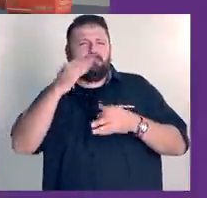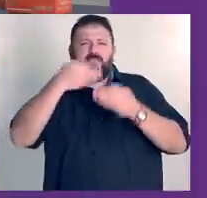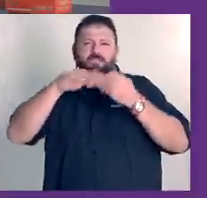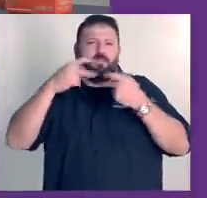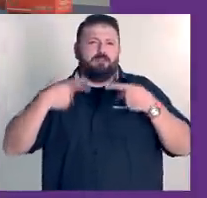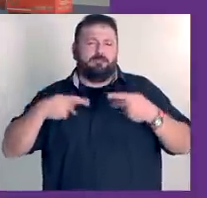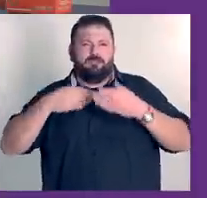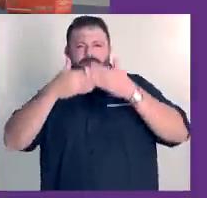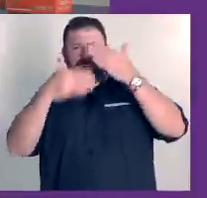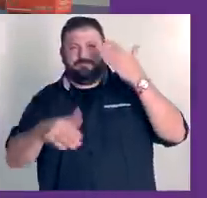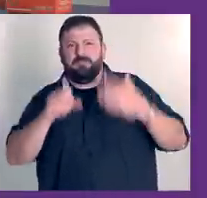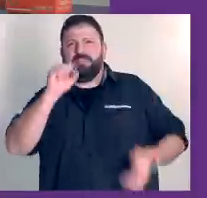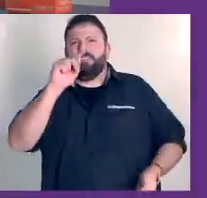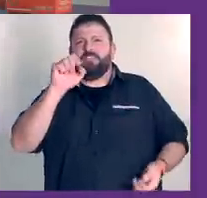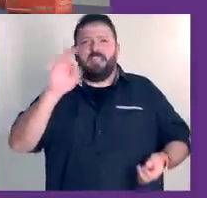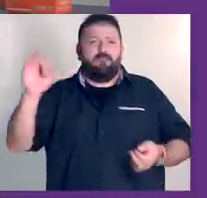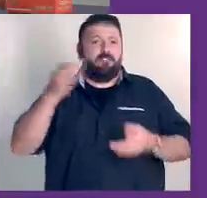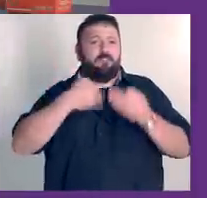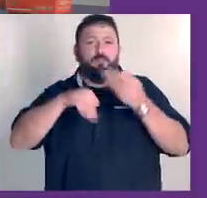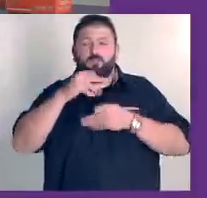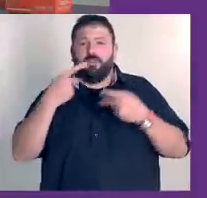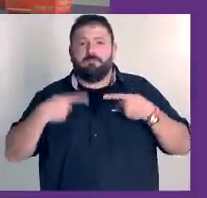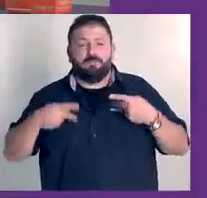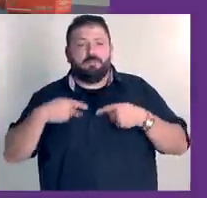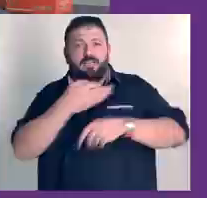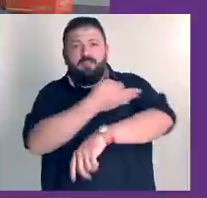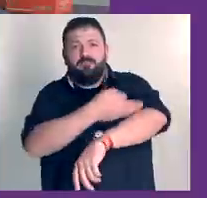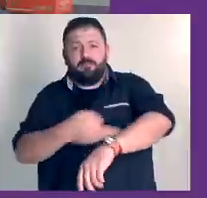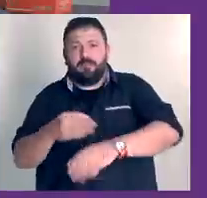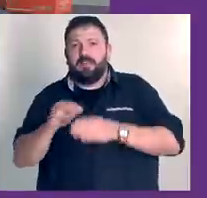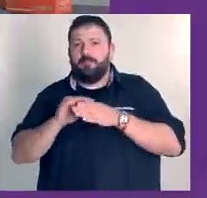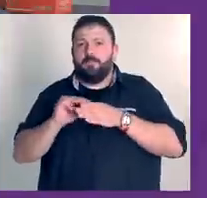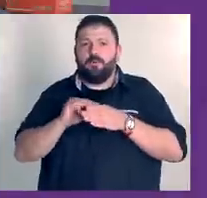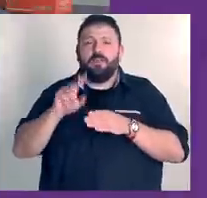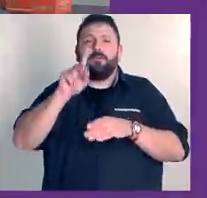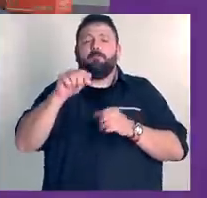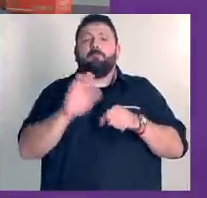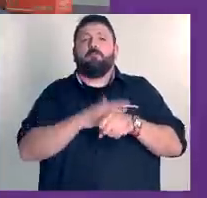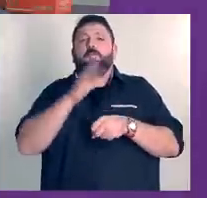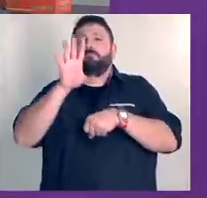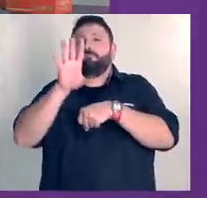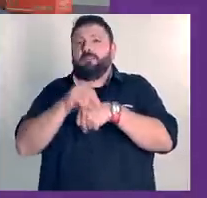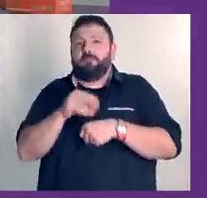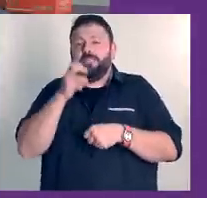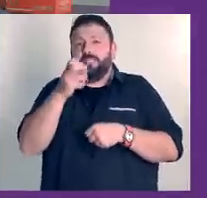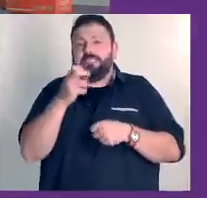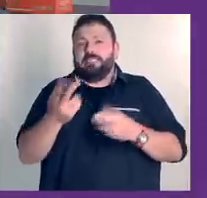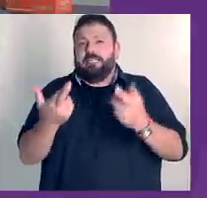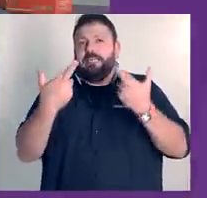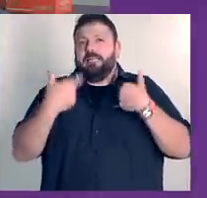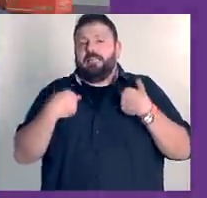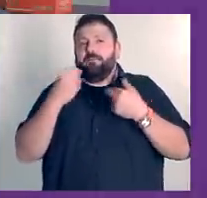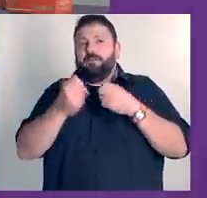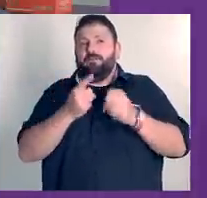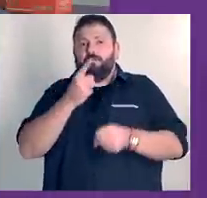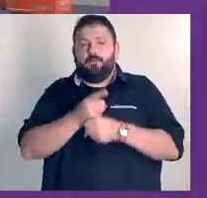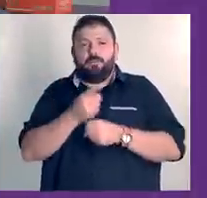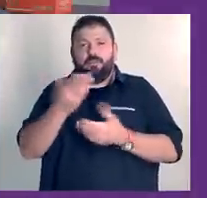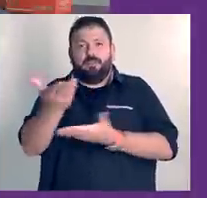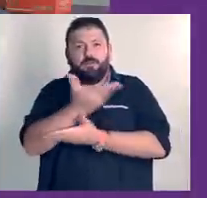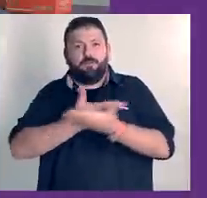del staff, a Martita, a Juan Carlos, a toda la familia Morada por permitirme y regalarme la oportunidad de compartir con